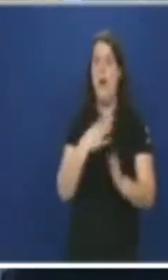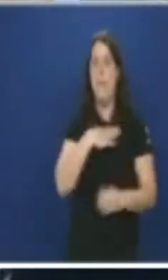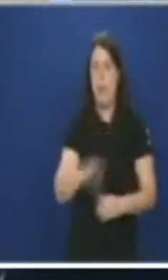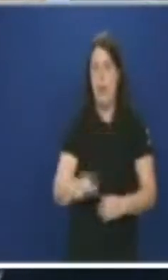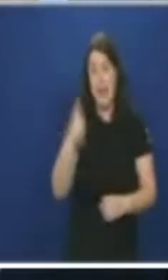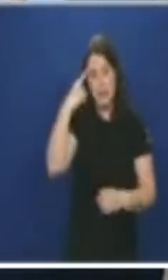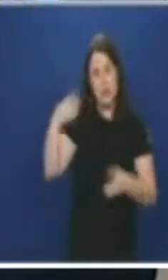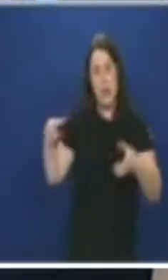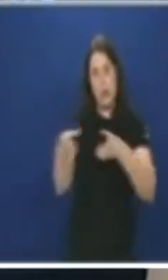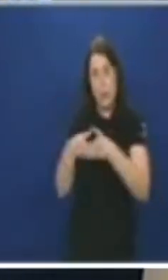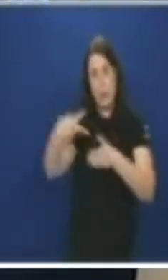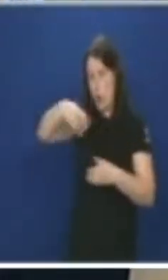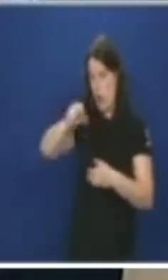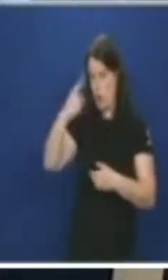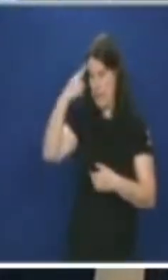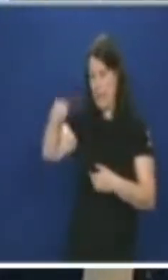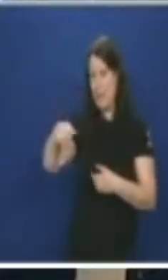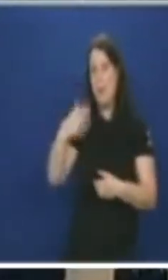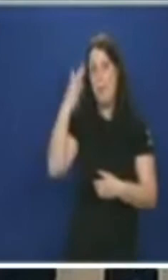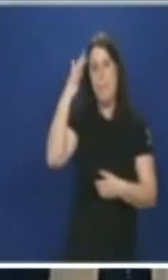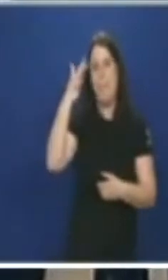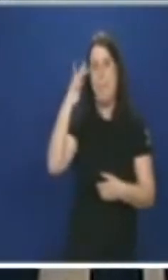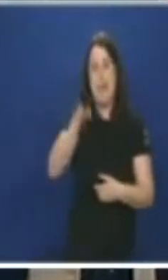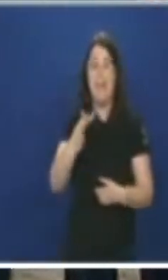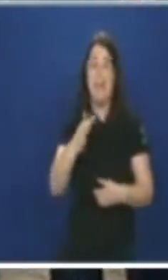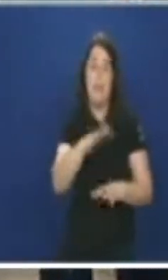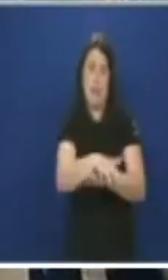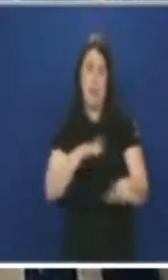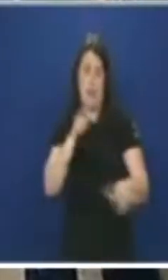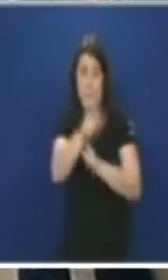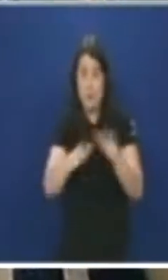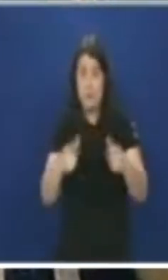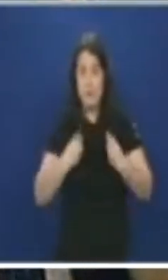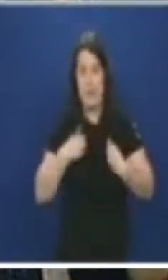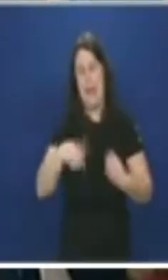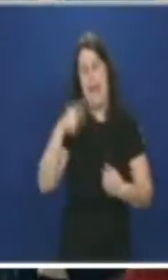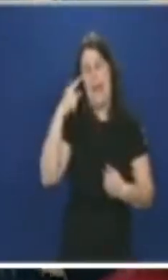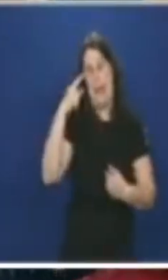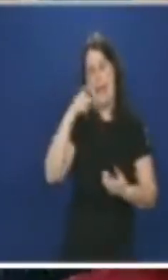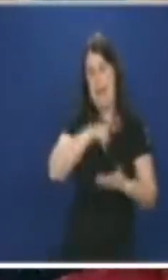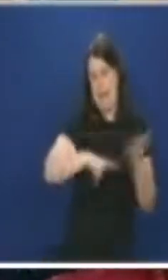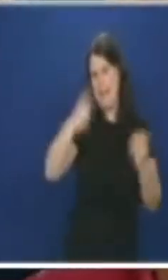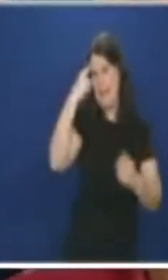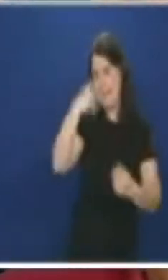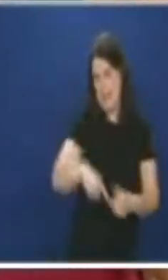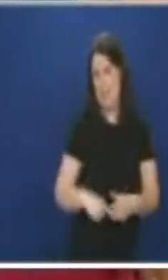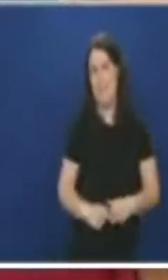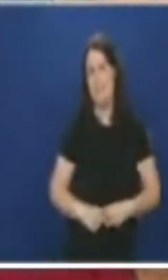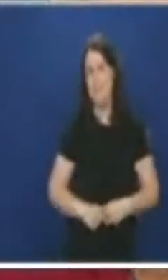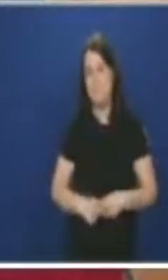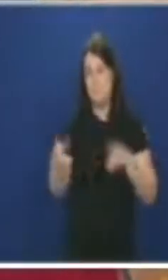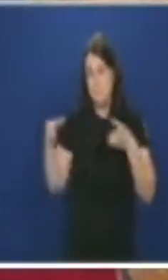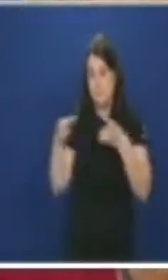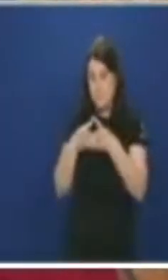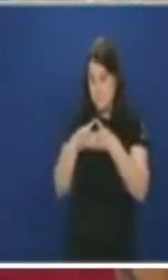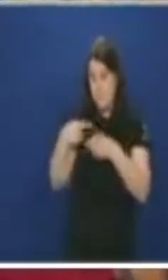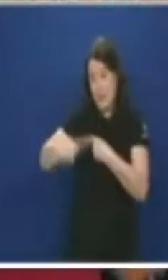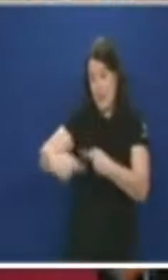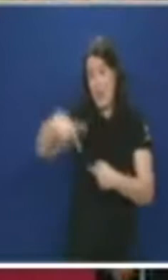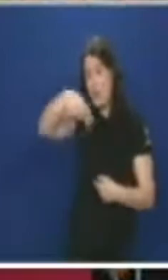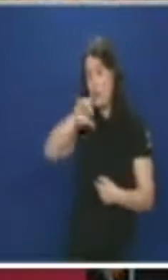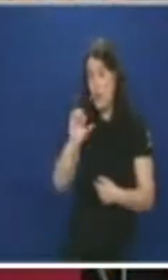nos e sábeno a maioría dos galegos hoxe. Non é atrevido a suxerir que a xeración nos operou